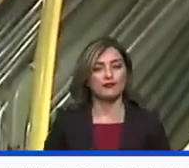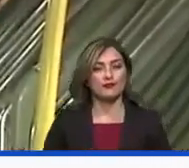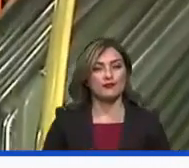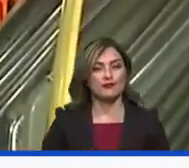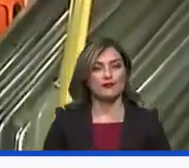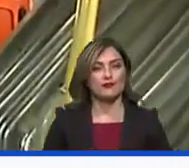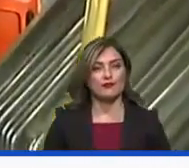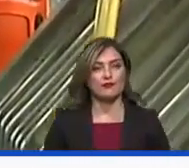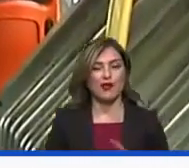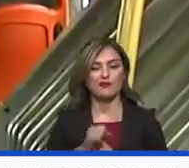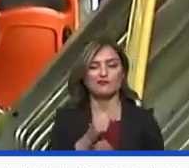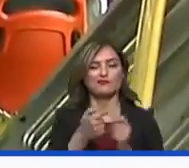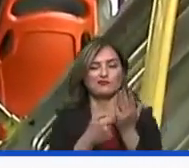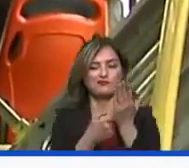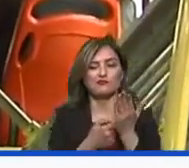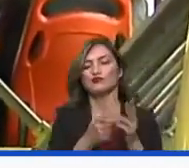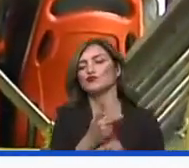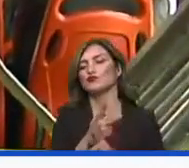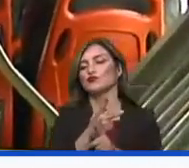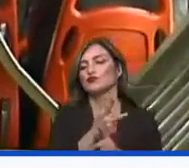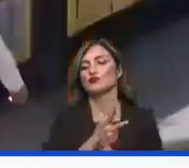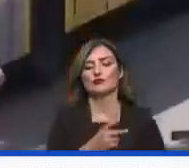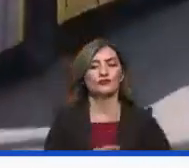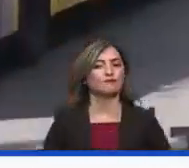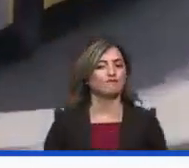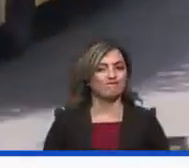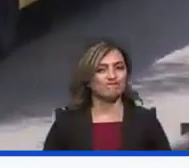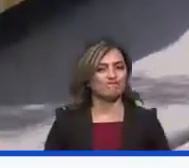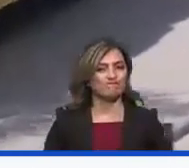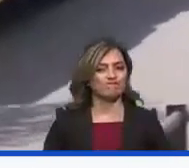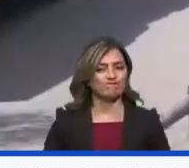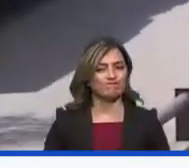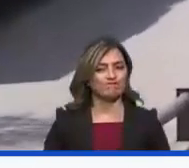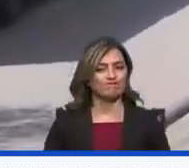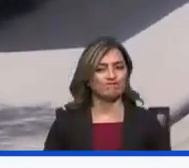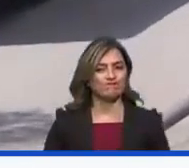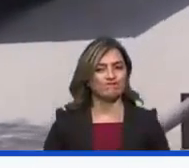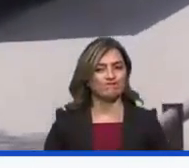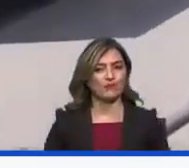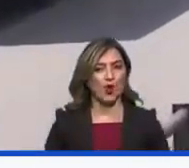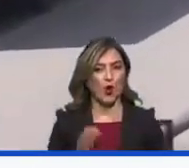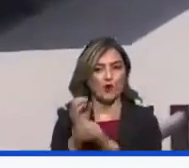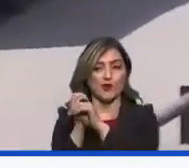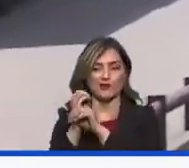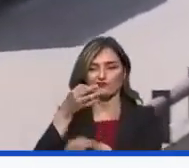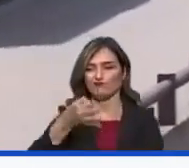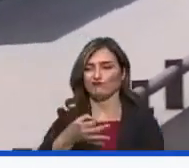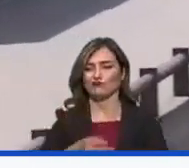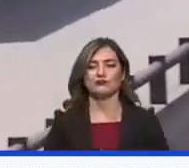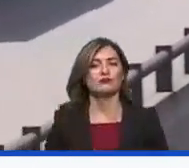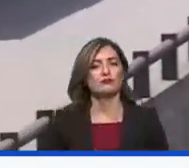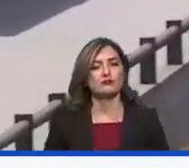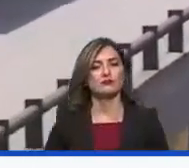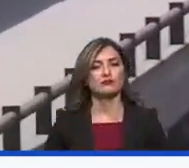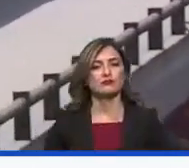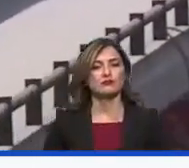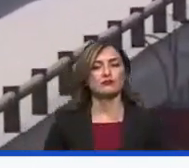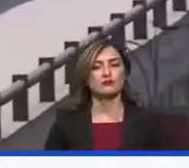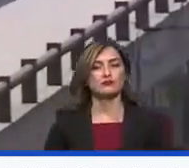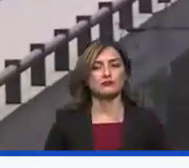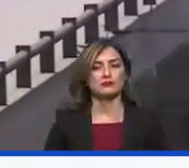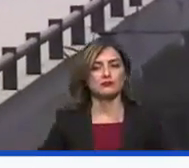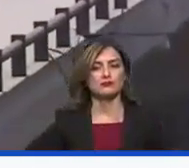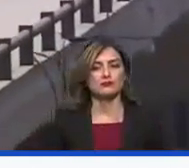será analizada en las sesiones de consejo, pero sí deberán tomar en cuenta su obligatoriedad.